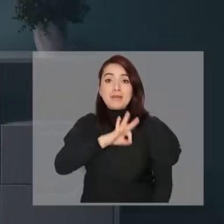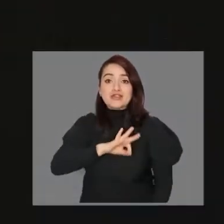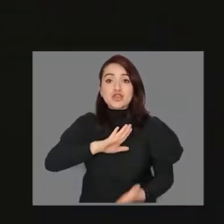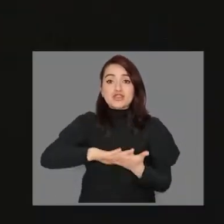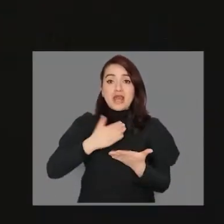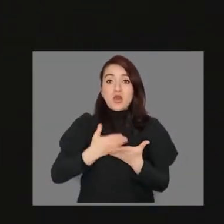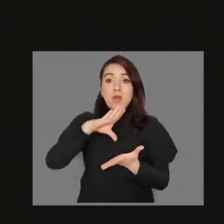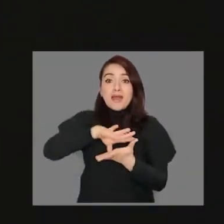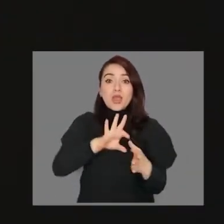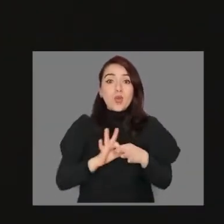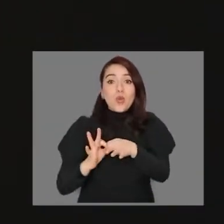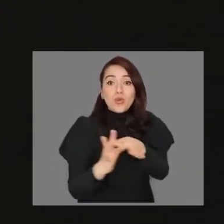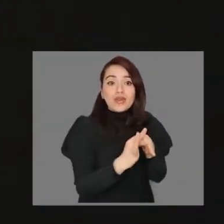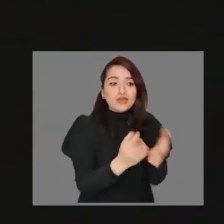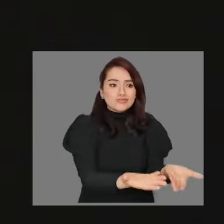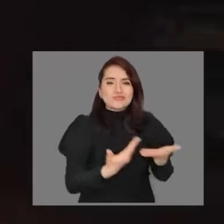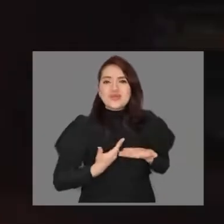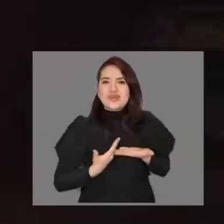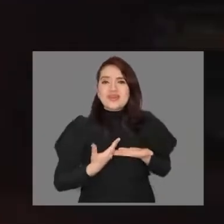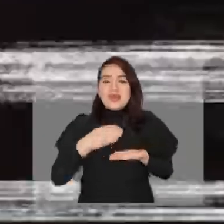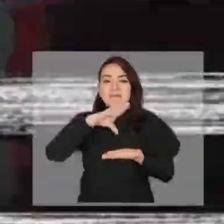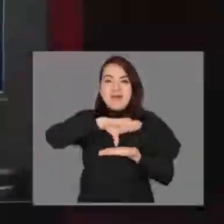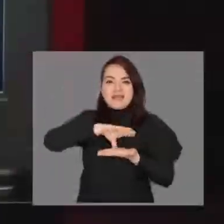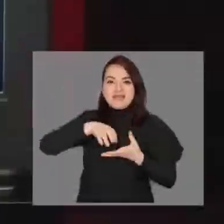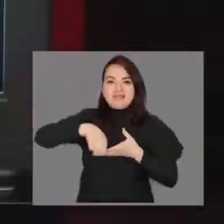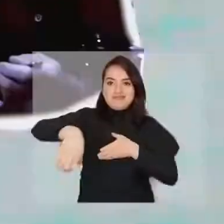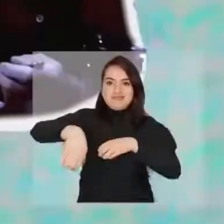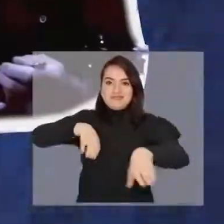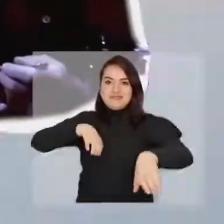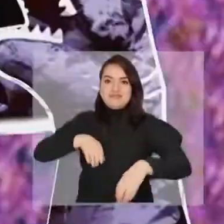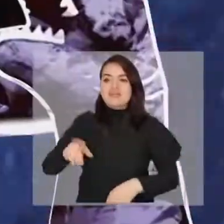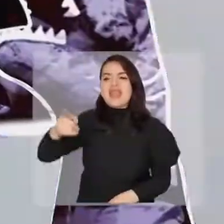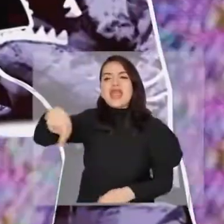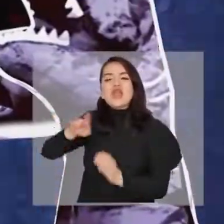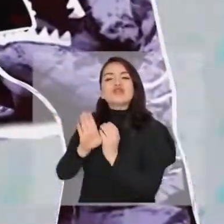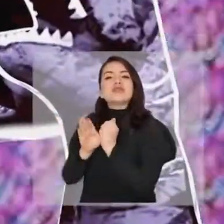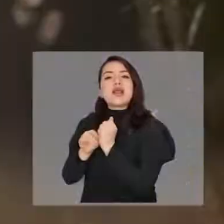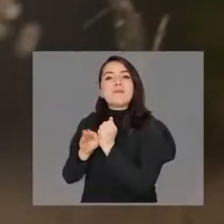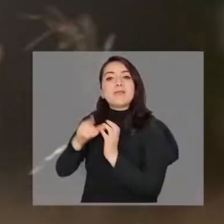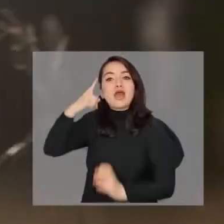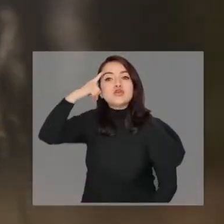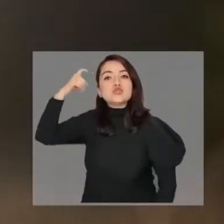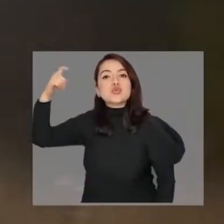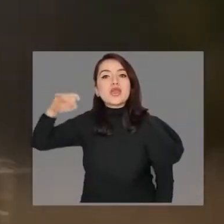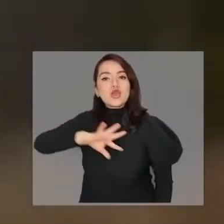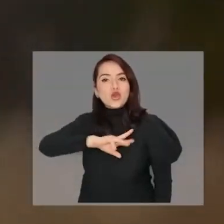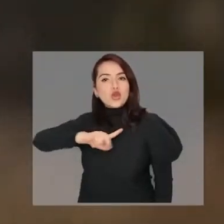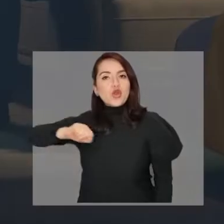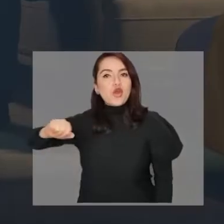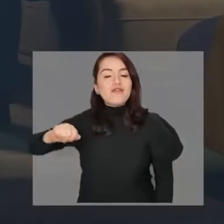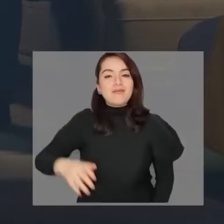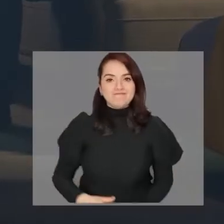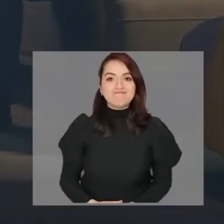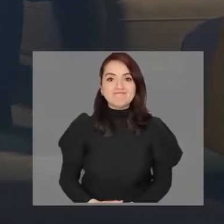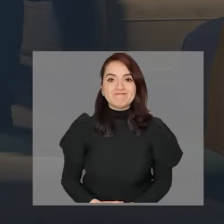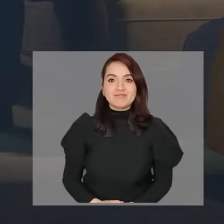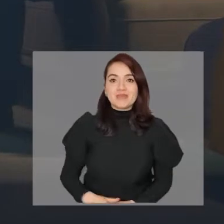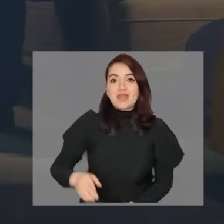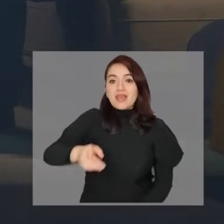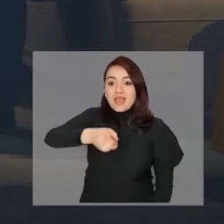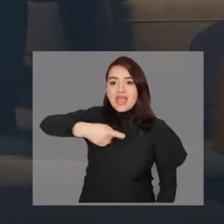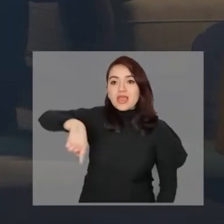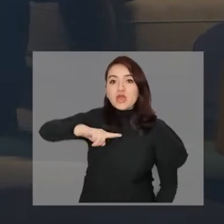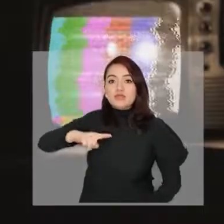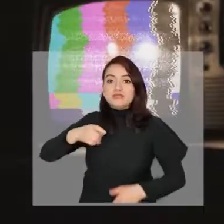un país unido. A cambio, nos dejaron divididos. Tramposos los que se robaron nuestro sueño. Benditos los que ya no